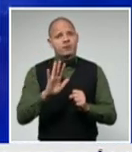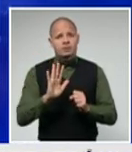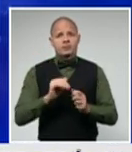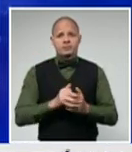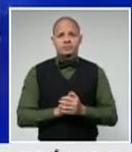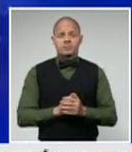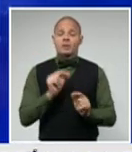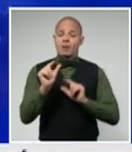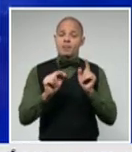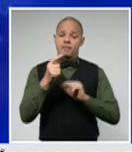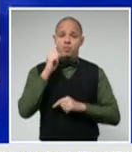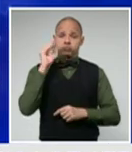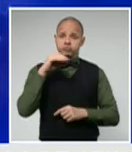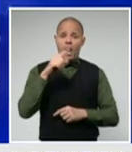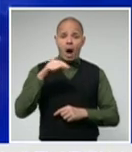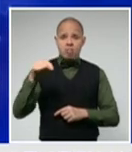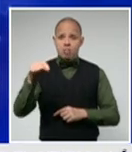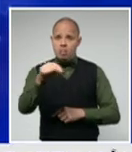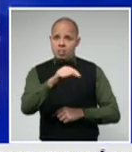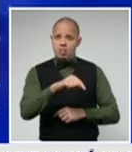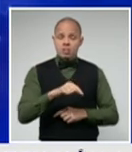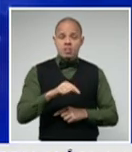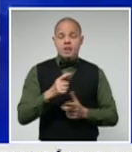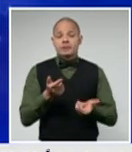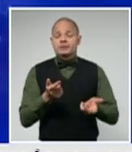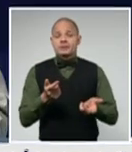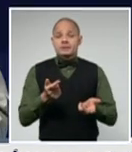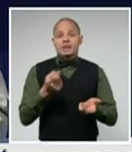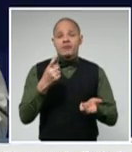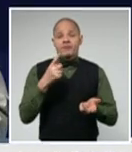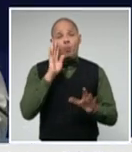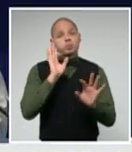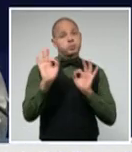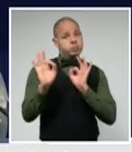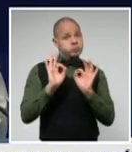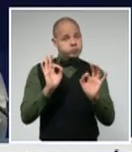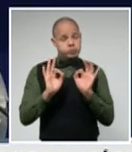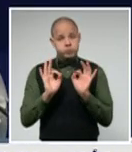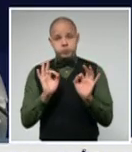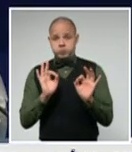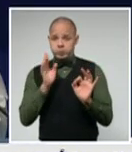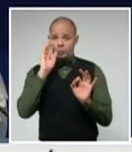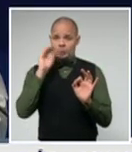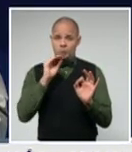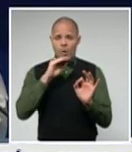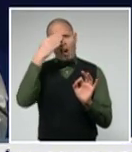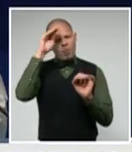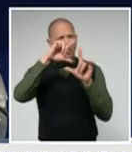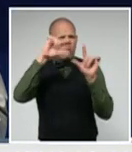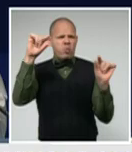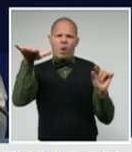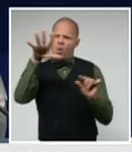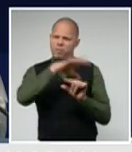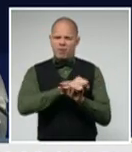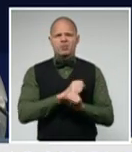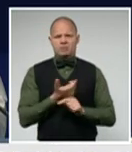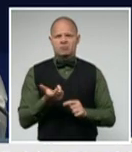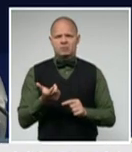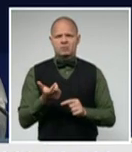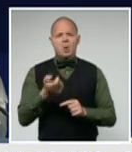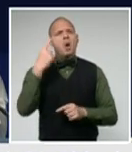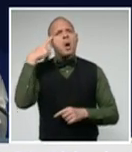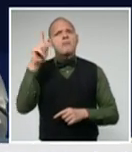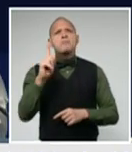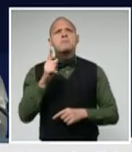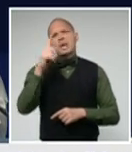personas y todos los que estemos allí tenemos que protegernos, al igual que en toda Cuba. Realmente no es de una provincia o de